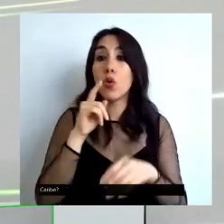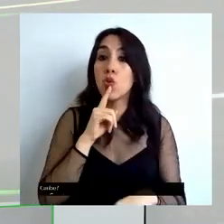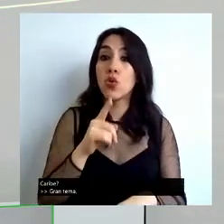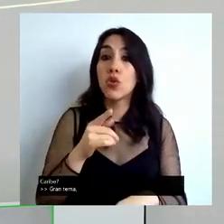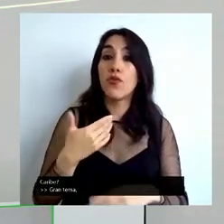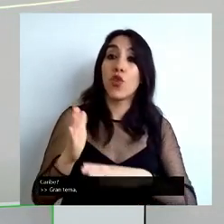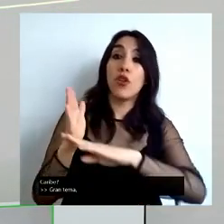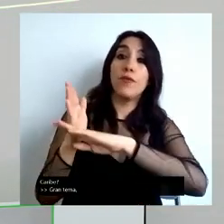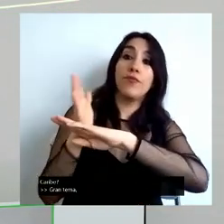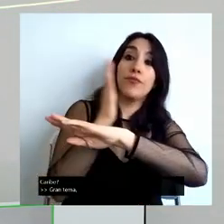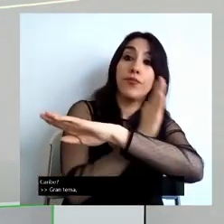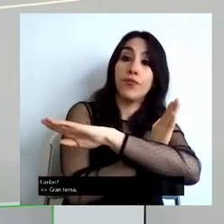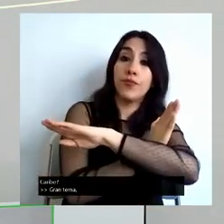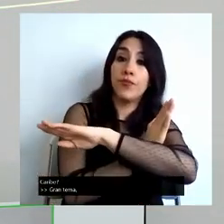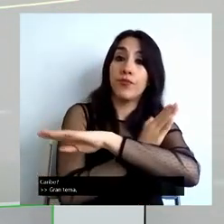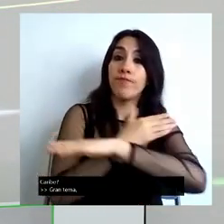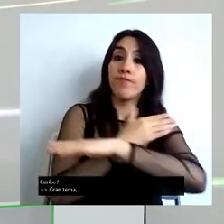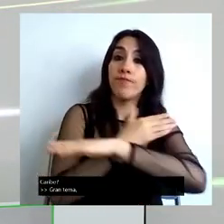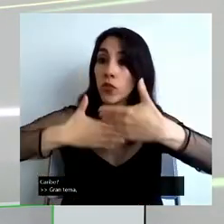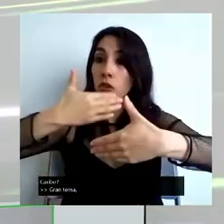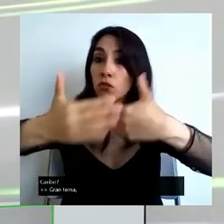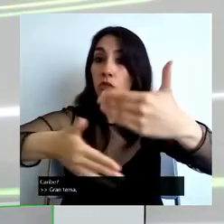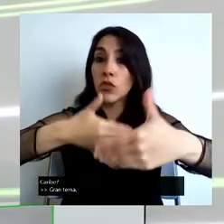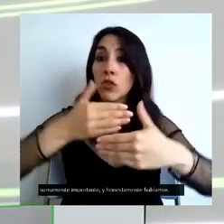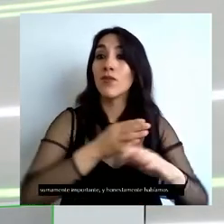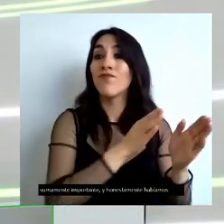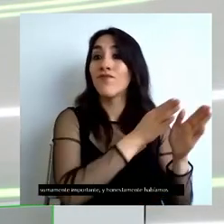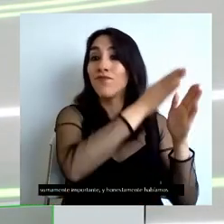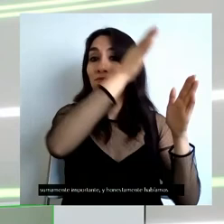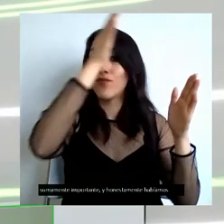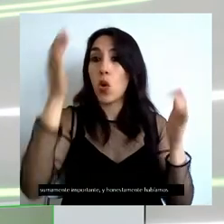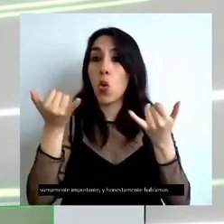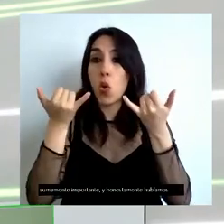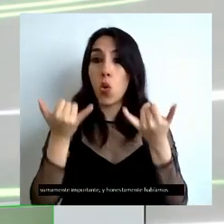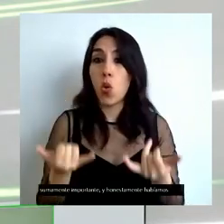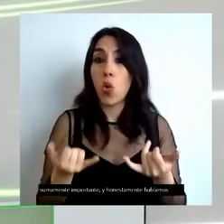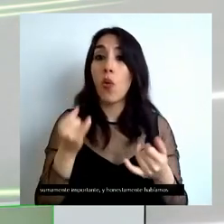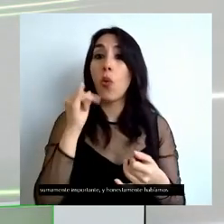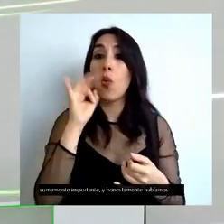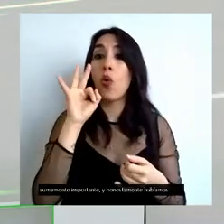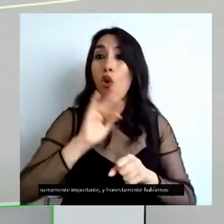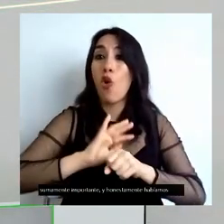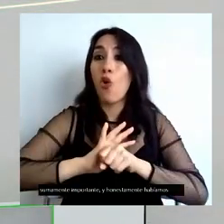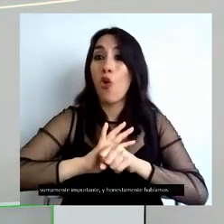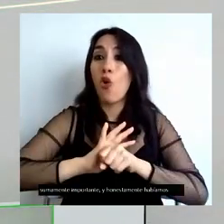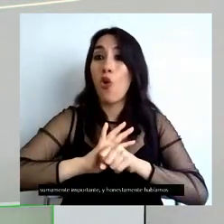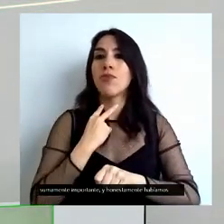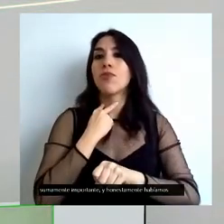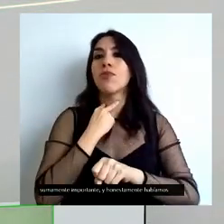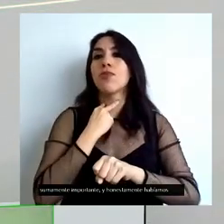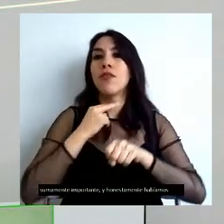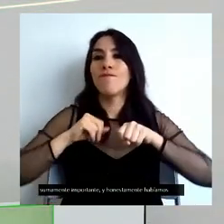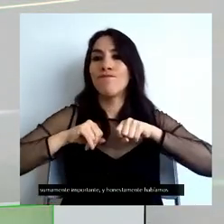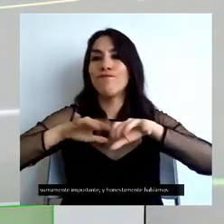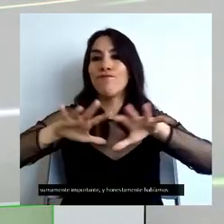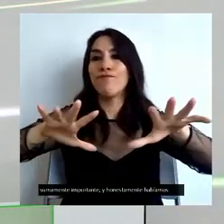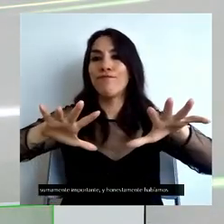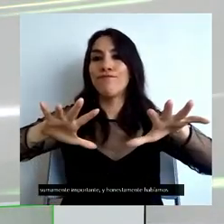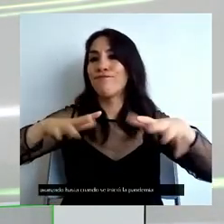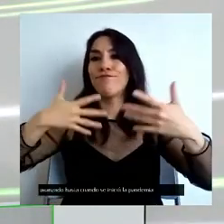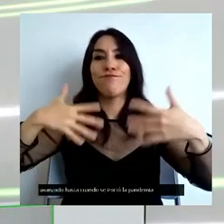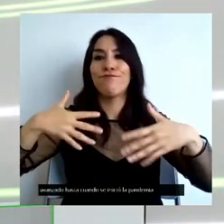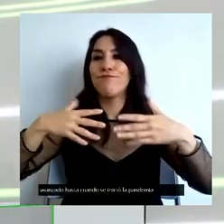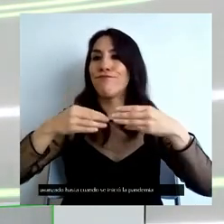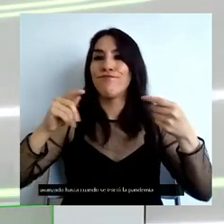hasta cuando se inició la pandemia en muchas deliberaciones, en muchas propuestas, pero la pandemia ciertamente aceleró